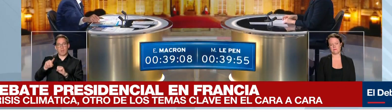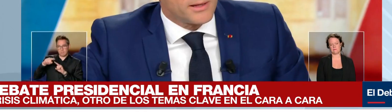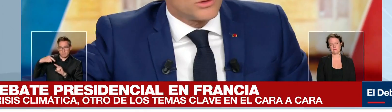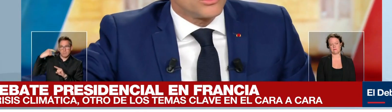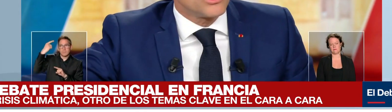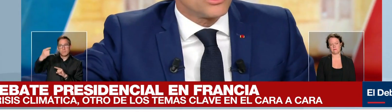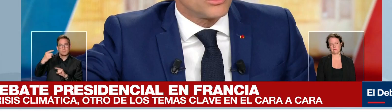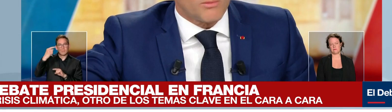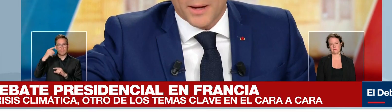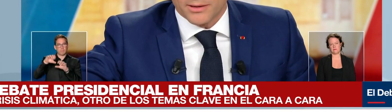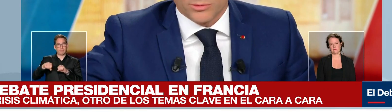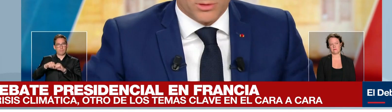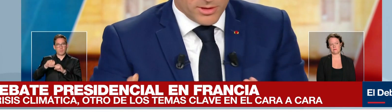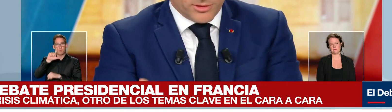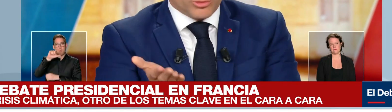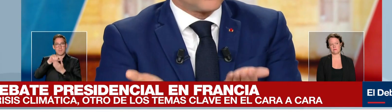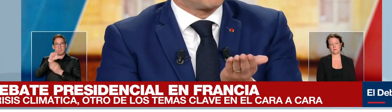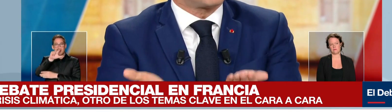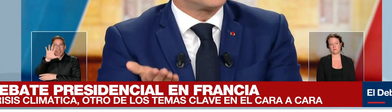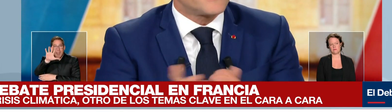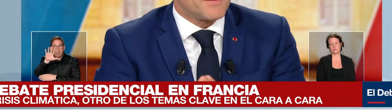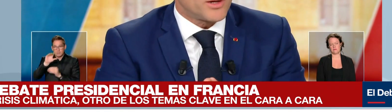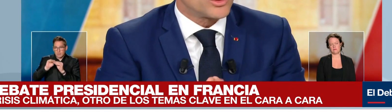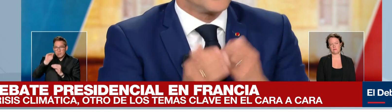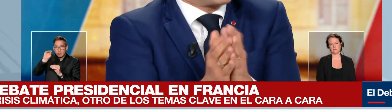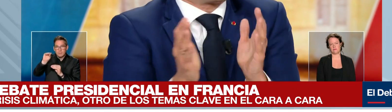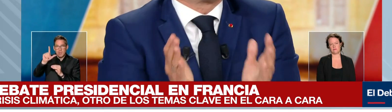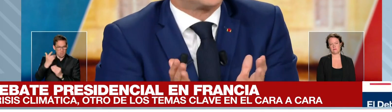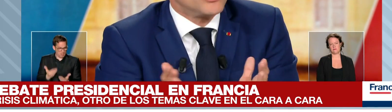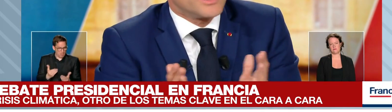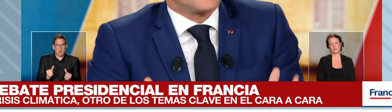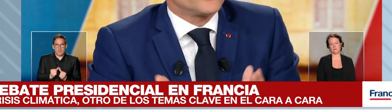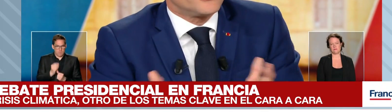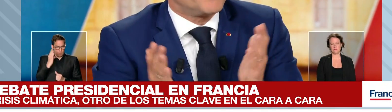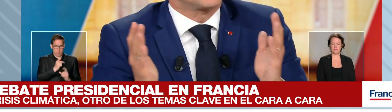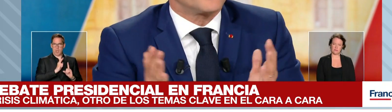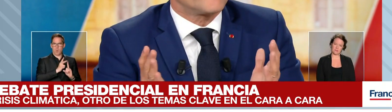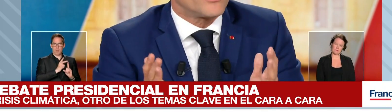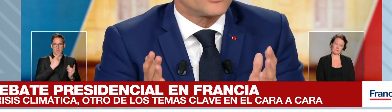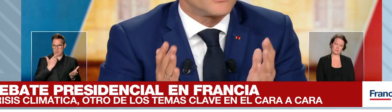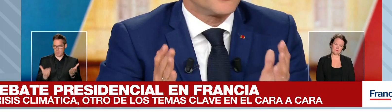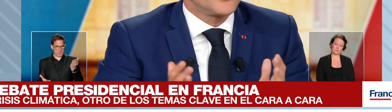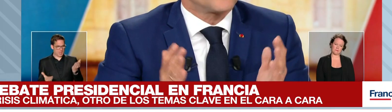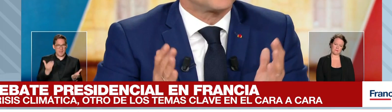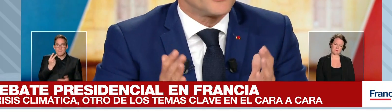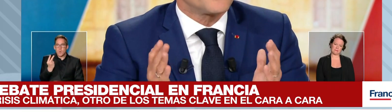entrará en el 2035. Entonces, el costo no nos lleva a una situación donde podamos reemplazar una por la otra. Hay que hacer las dos cosas. Y